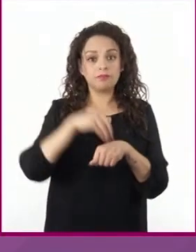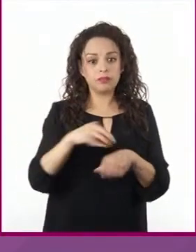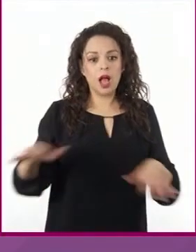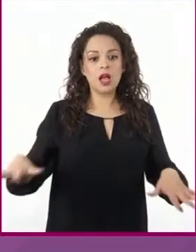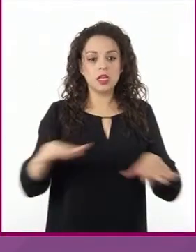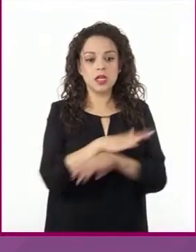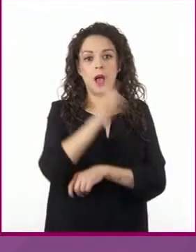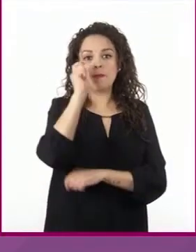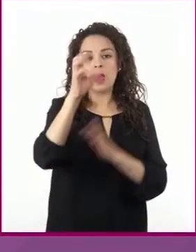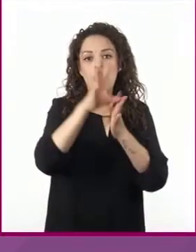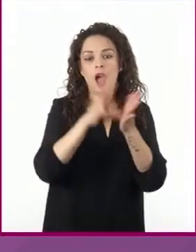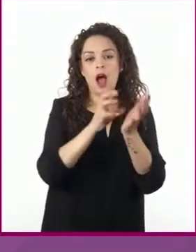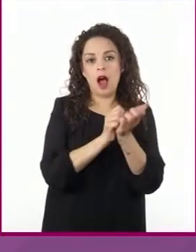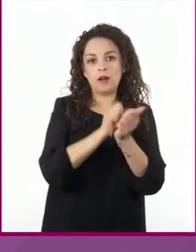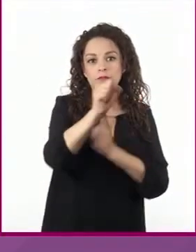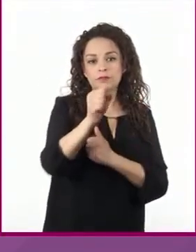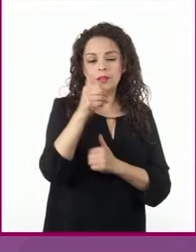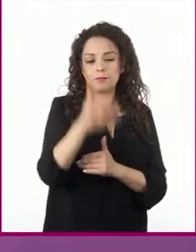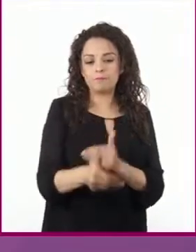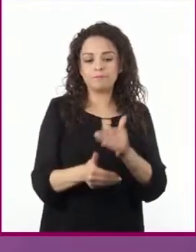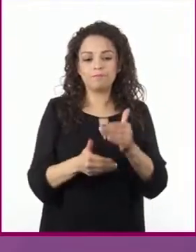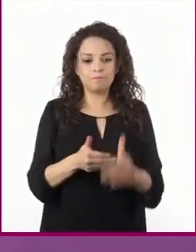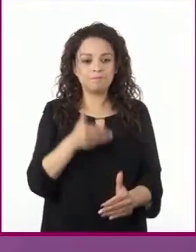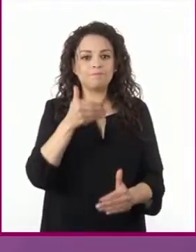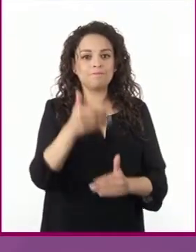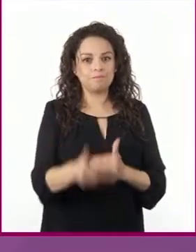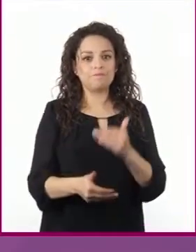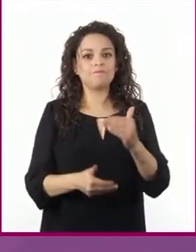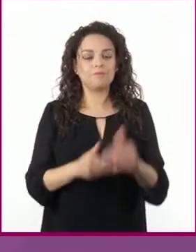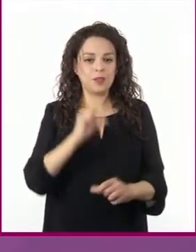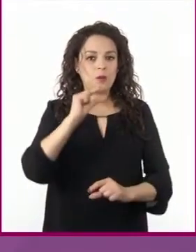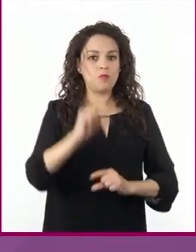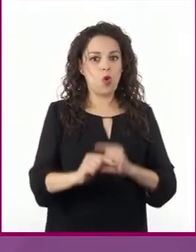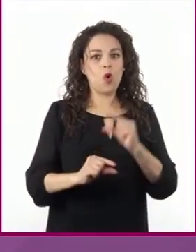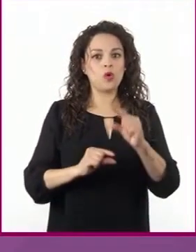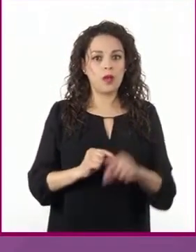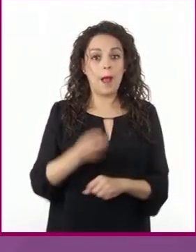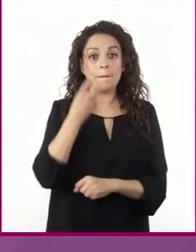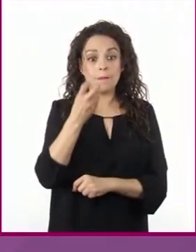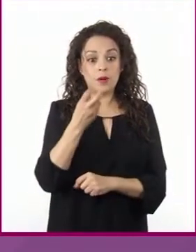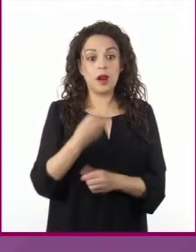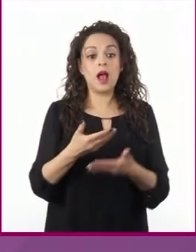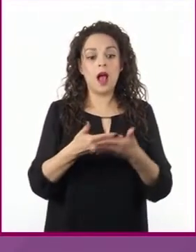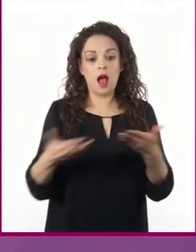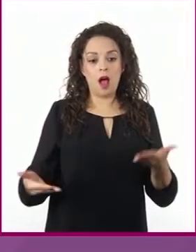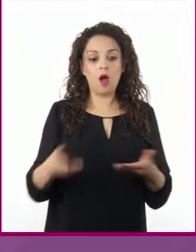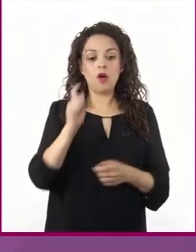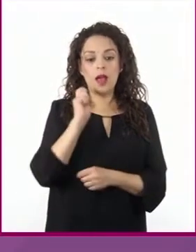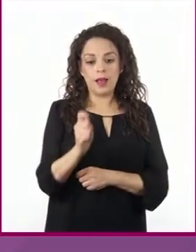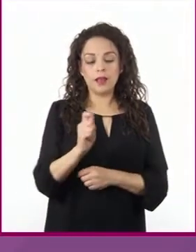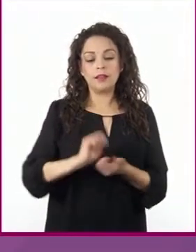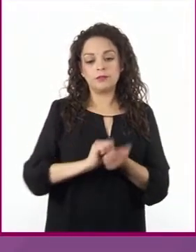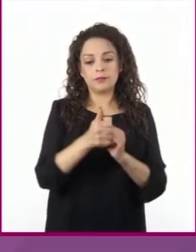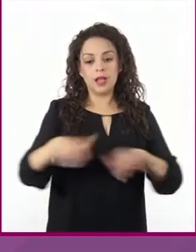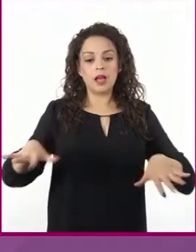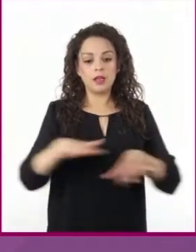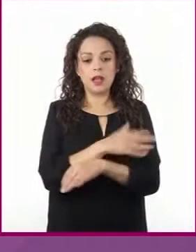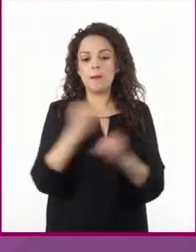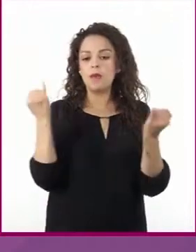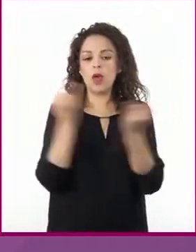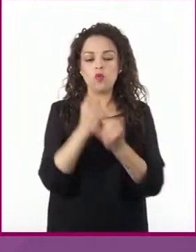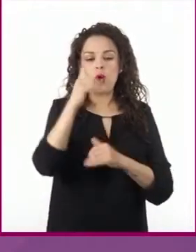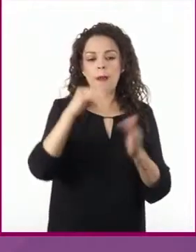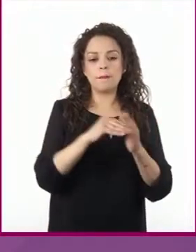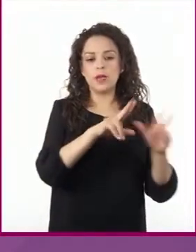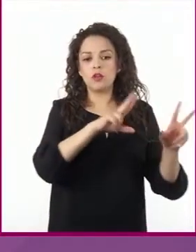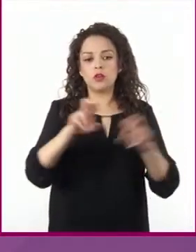texto constitucional paulatinamente. De esta manera, quedó como el original promulgado en 1857, en el que